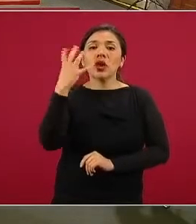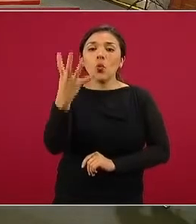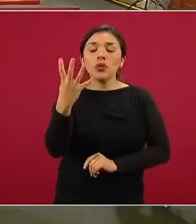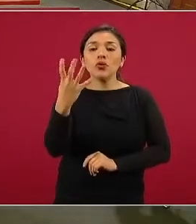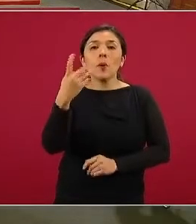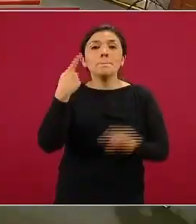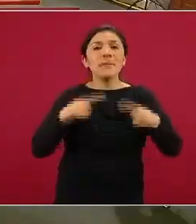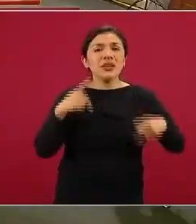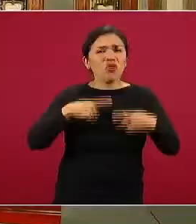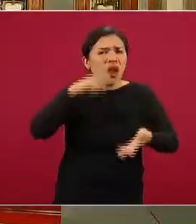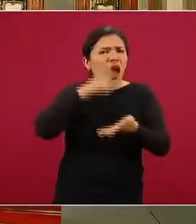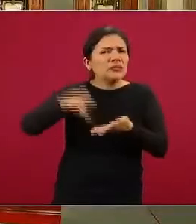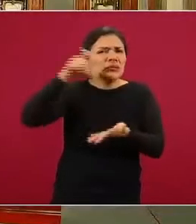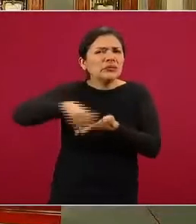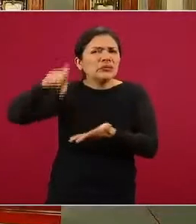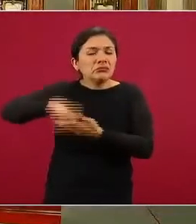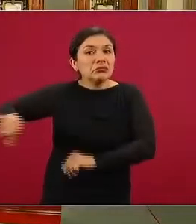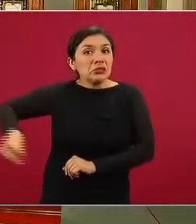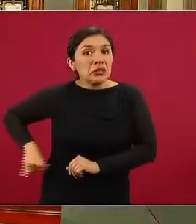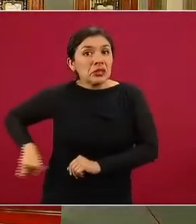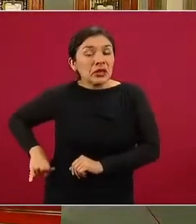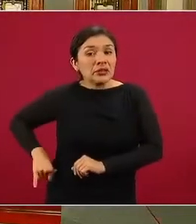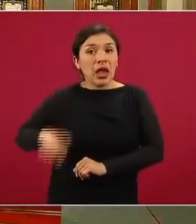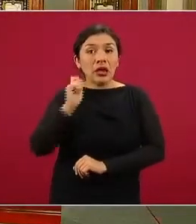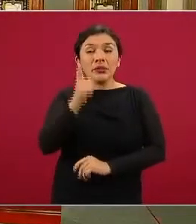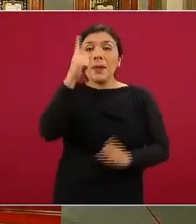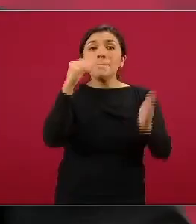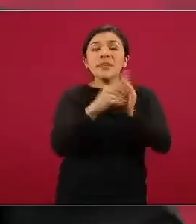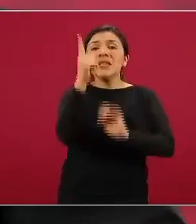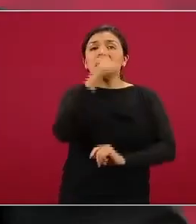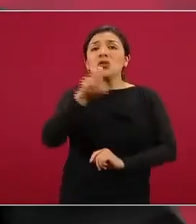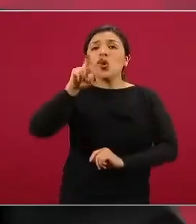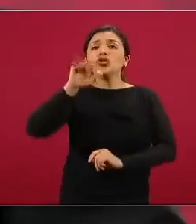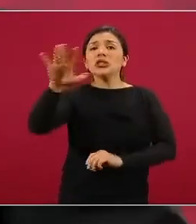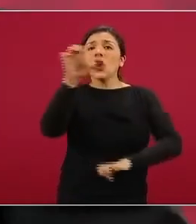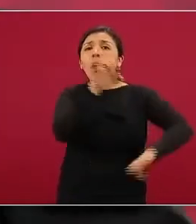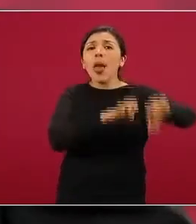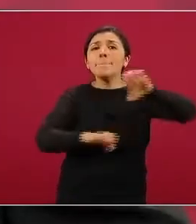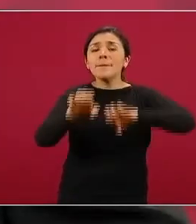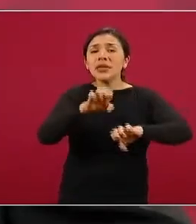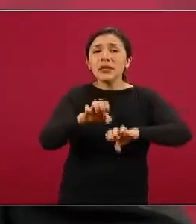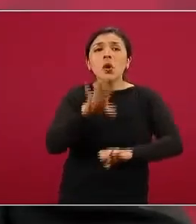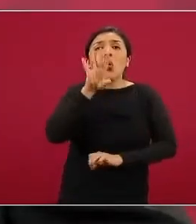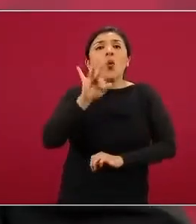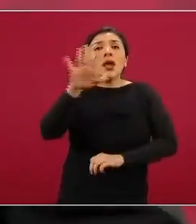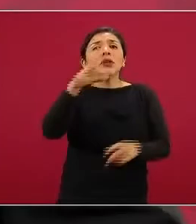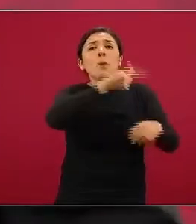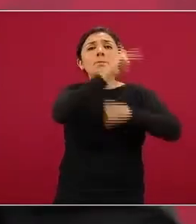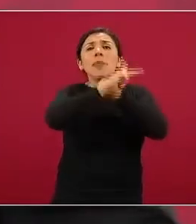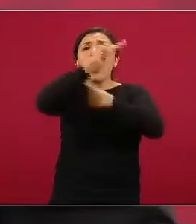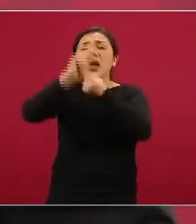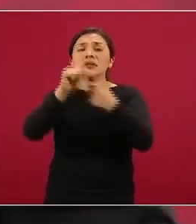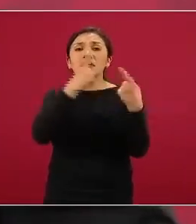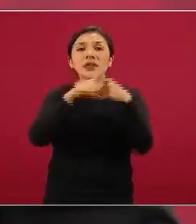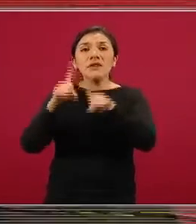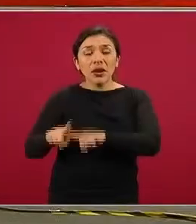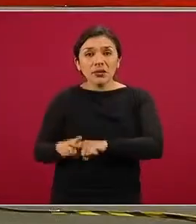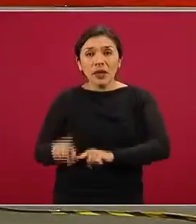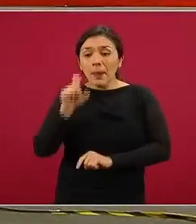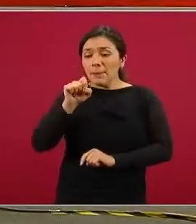1,964 compradores de 1,185 empresas de 45 países,